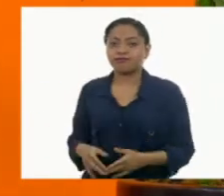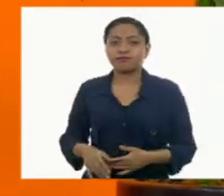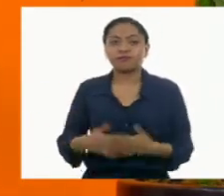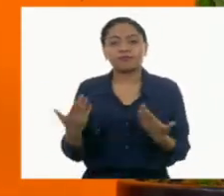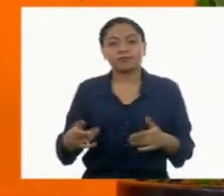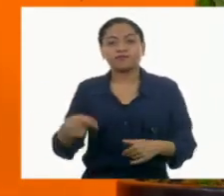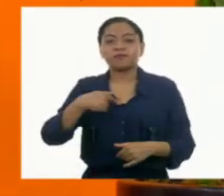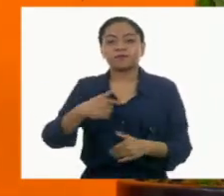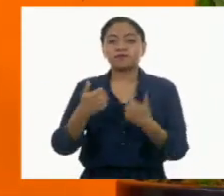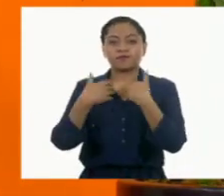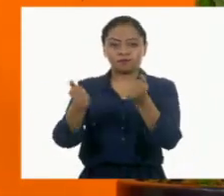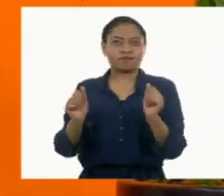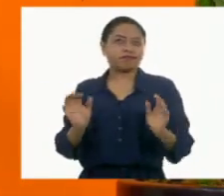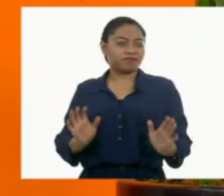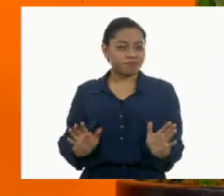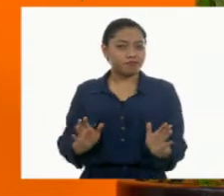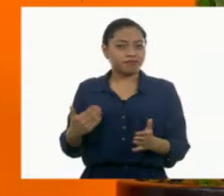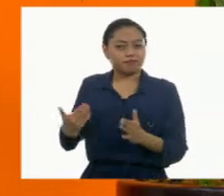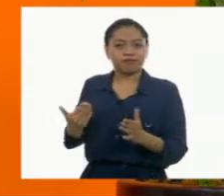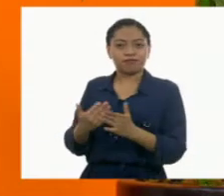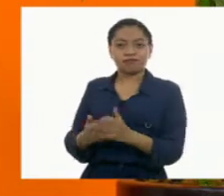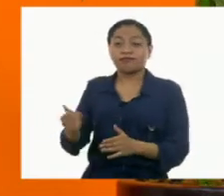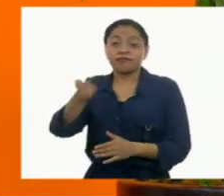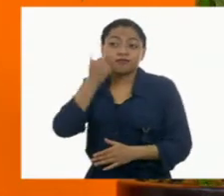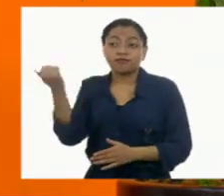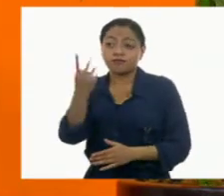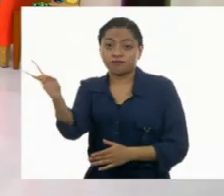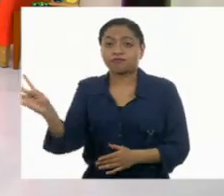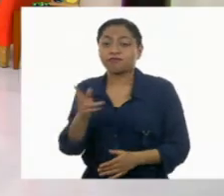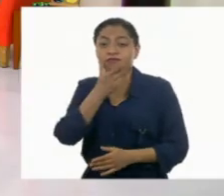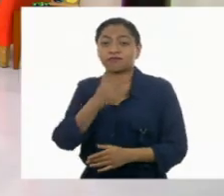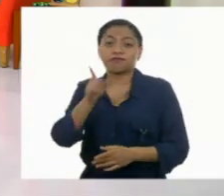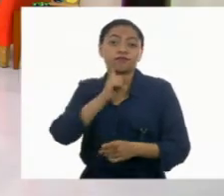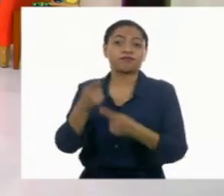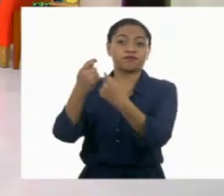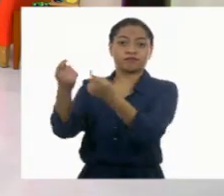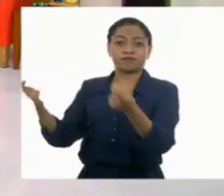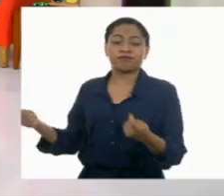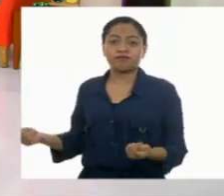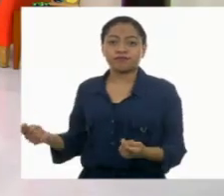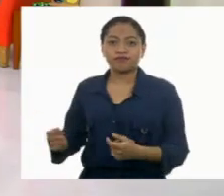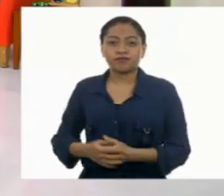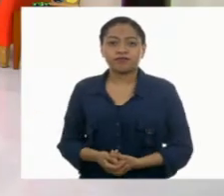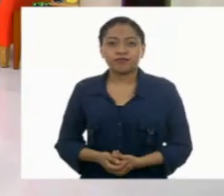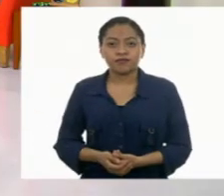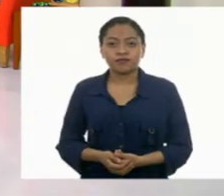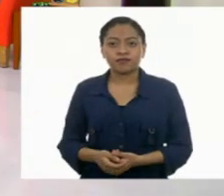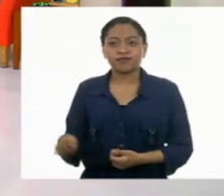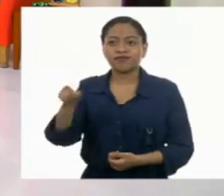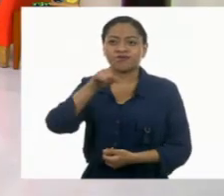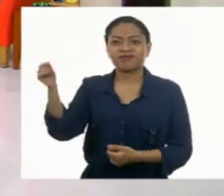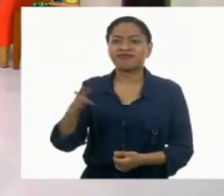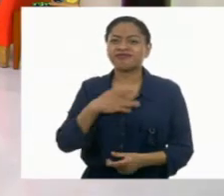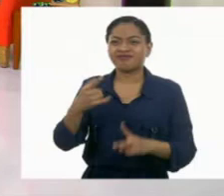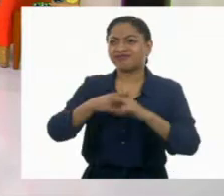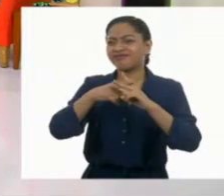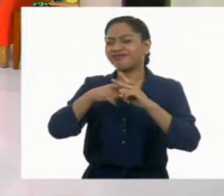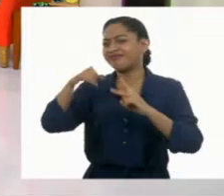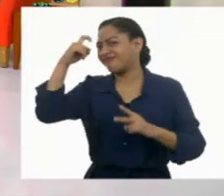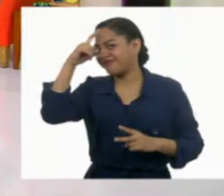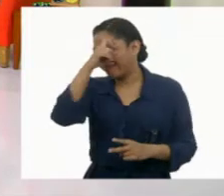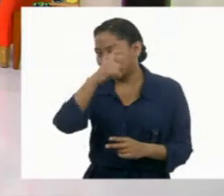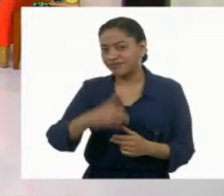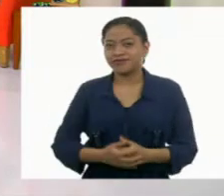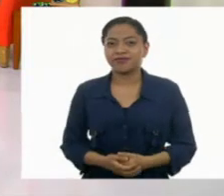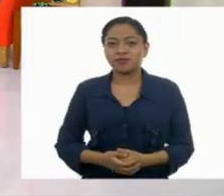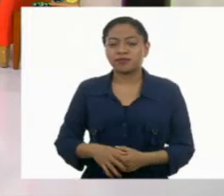Y también tengo entendido que las alumnas y alumnos tienen cierta complejidad en el área de las matemáticas, ¿no?